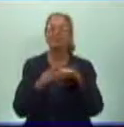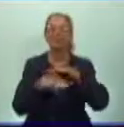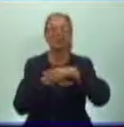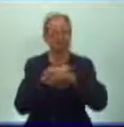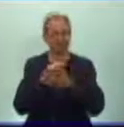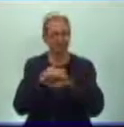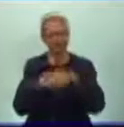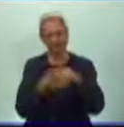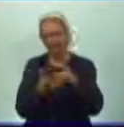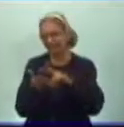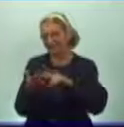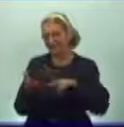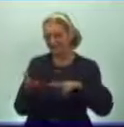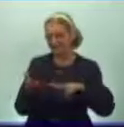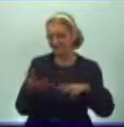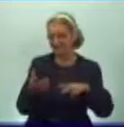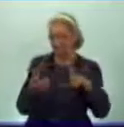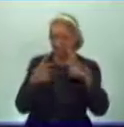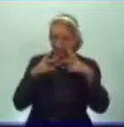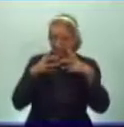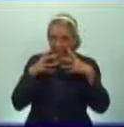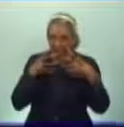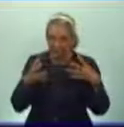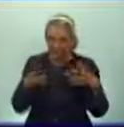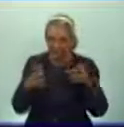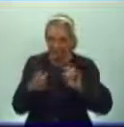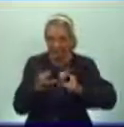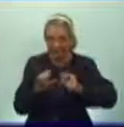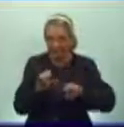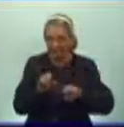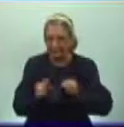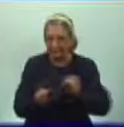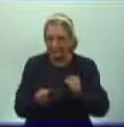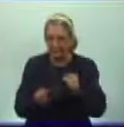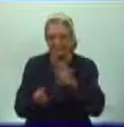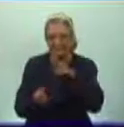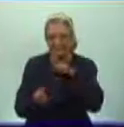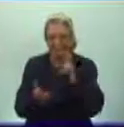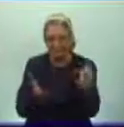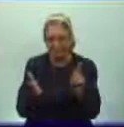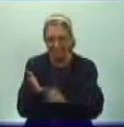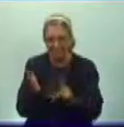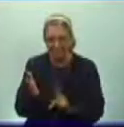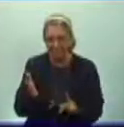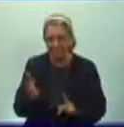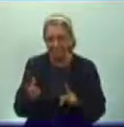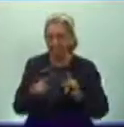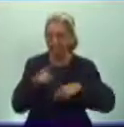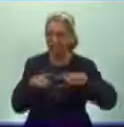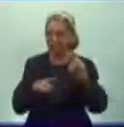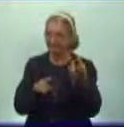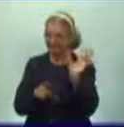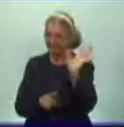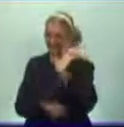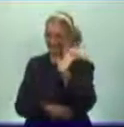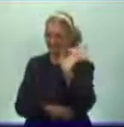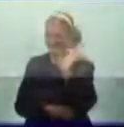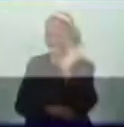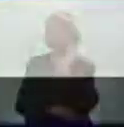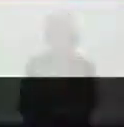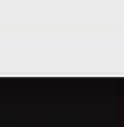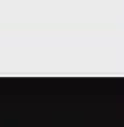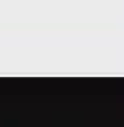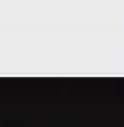lean bastante y es fundamental que ahorren agua y energía. Nos vemos dentro de 15 días. Chao.